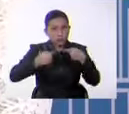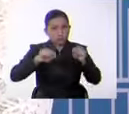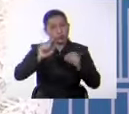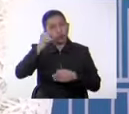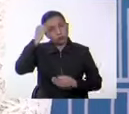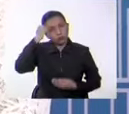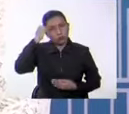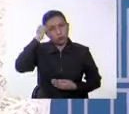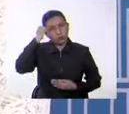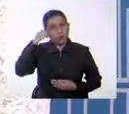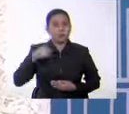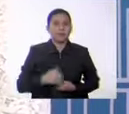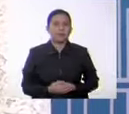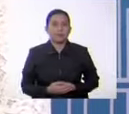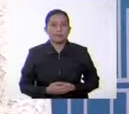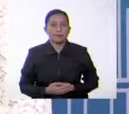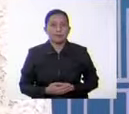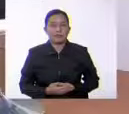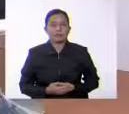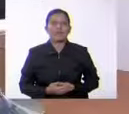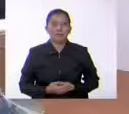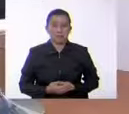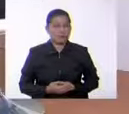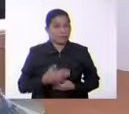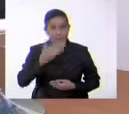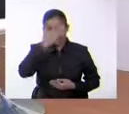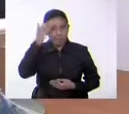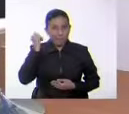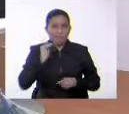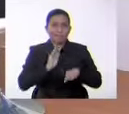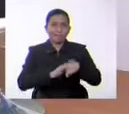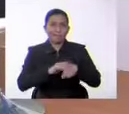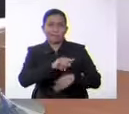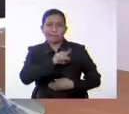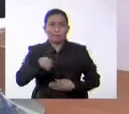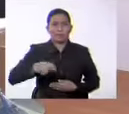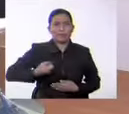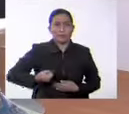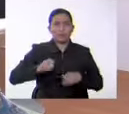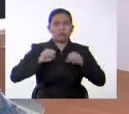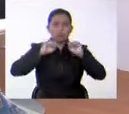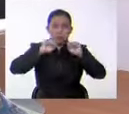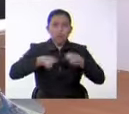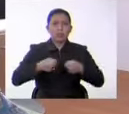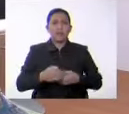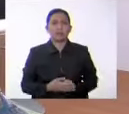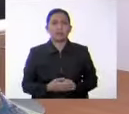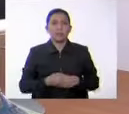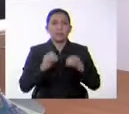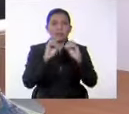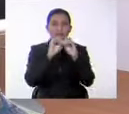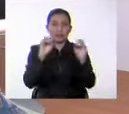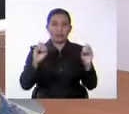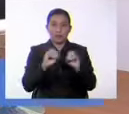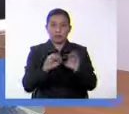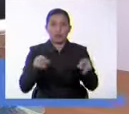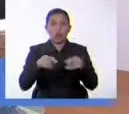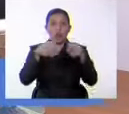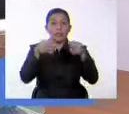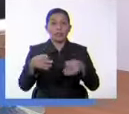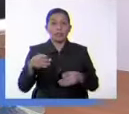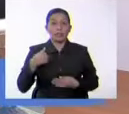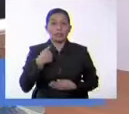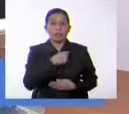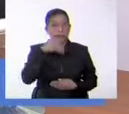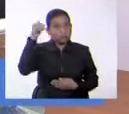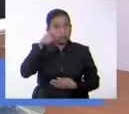y de aprendizaje. No está de más recordarles a todos los estudiantes que pueden bajar la guía en el sitio oficial del Ministerio de